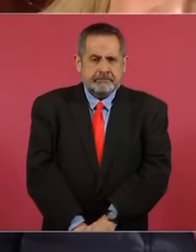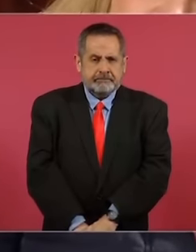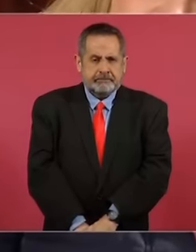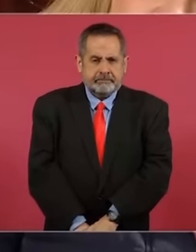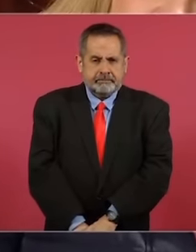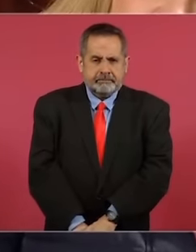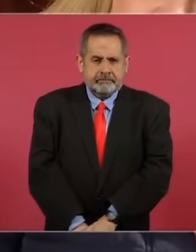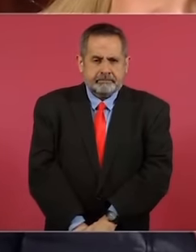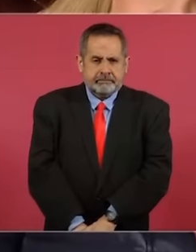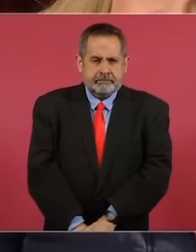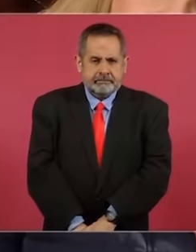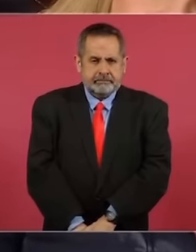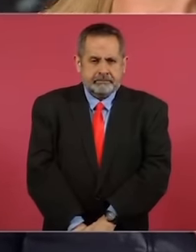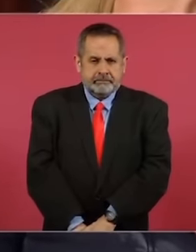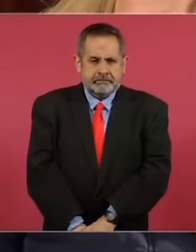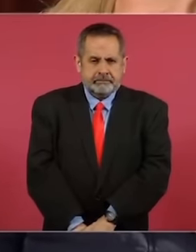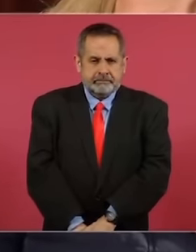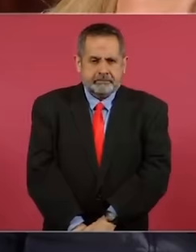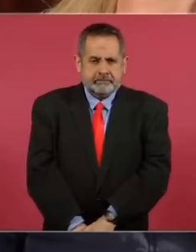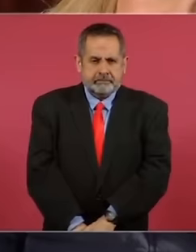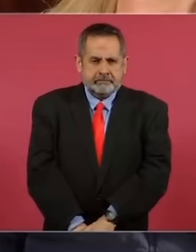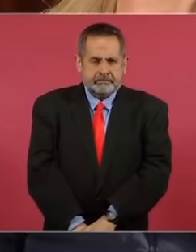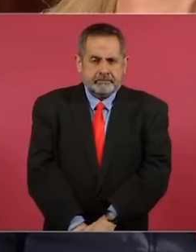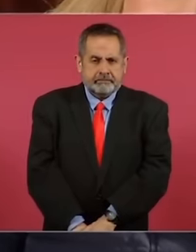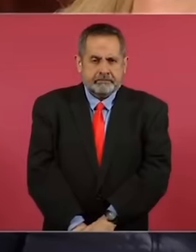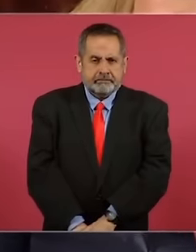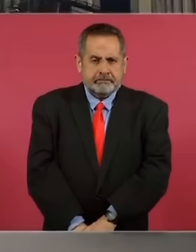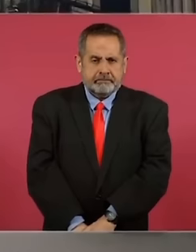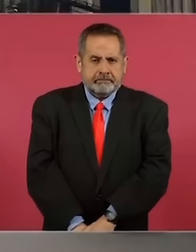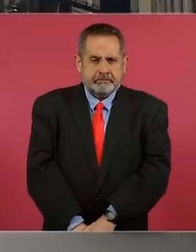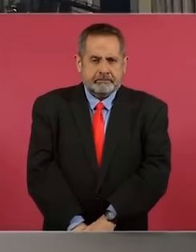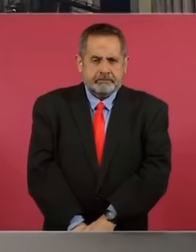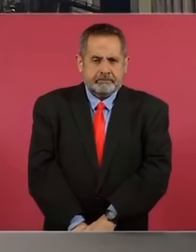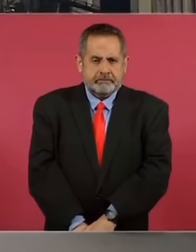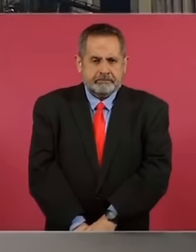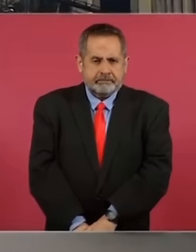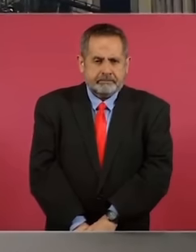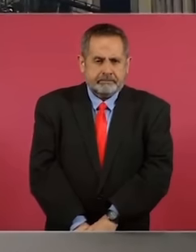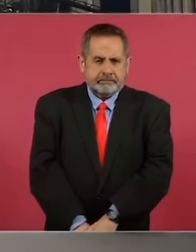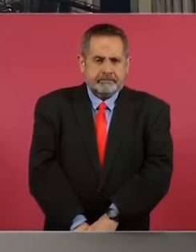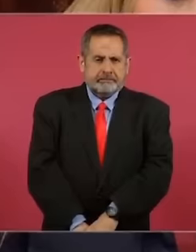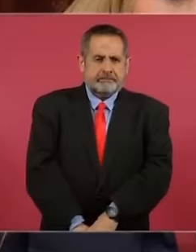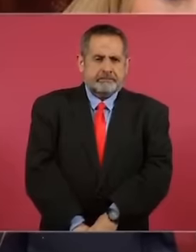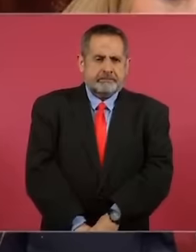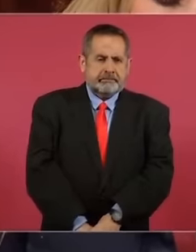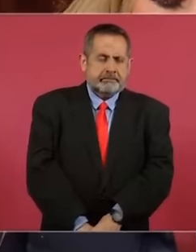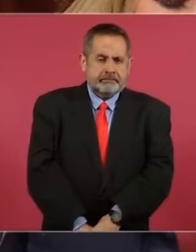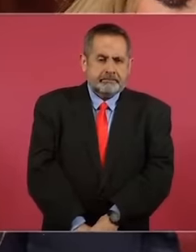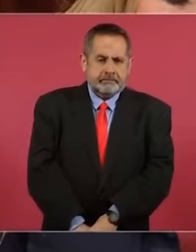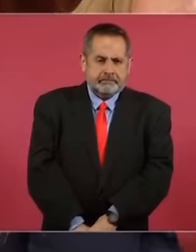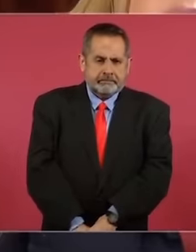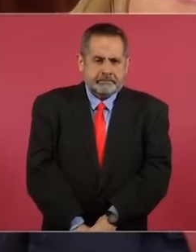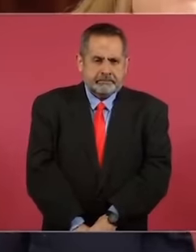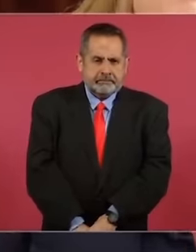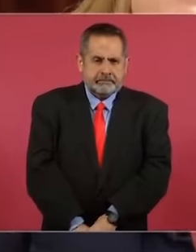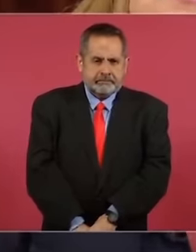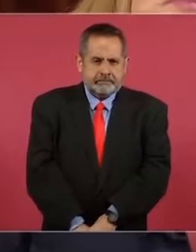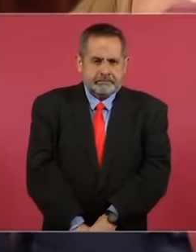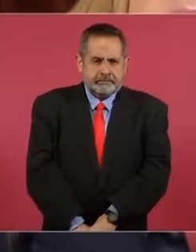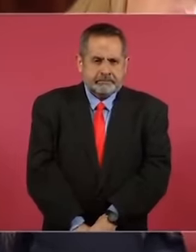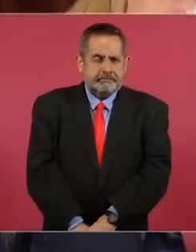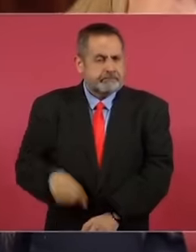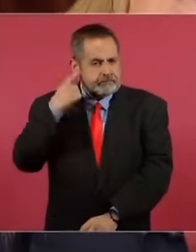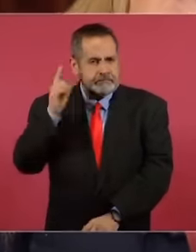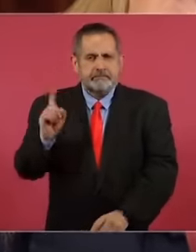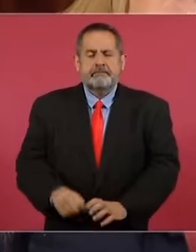¿Sí? Se dio un tiempo el informe de género que nosotros con todo el respeto solicitamos, justamente para que se enviara ese mensaje, presidente, de que a usted se le importaba, de que a usted se le interesaba, de que a